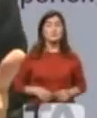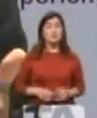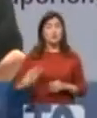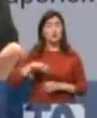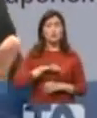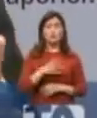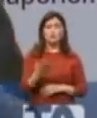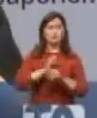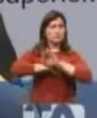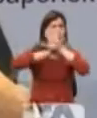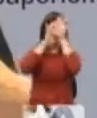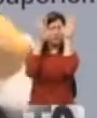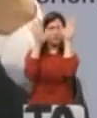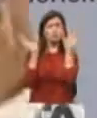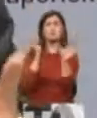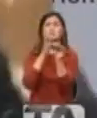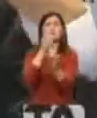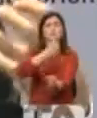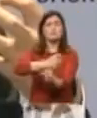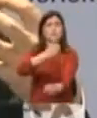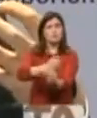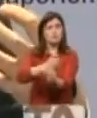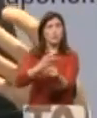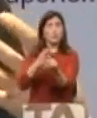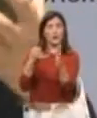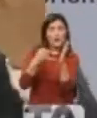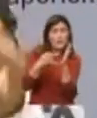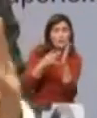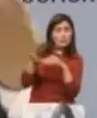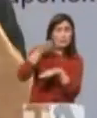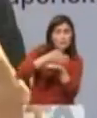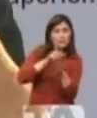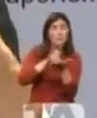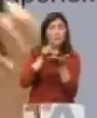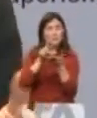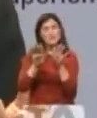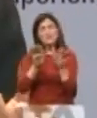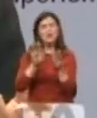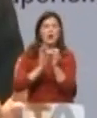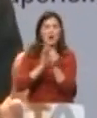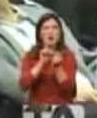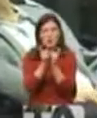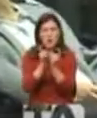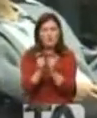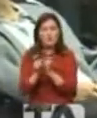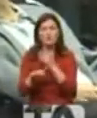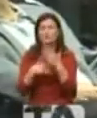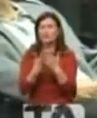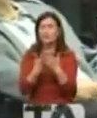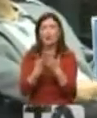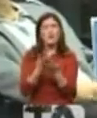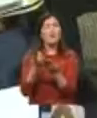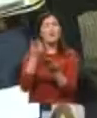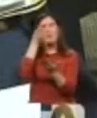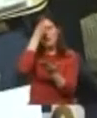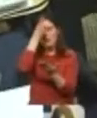con todos el tema de reliquidaciones de IVAs anteriores, de ajustes de saldos del propio Fopedeupo. Se reunirán del